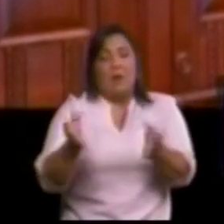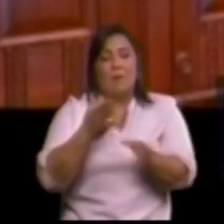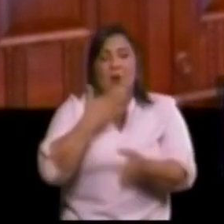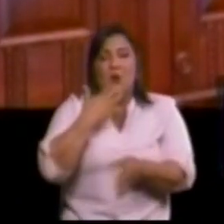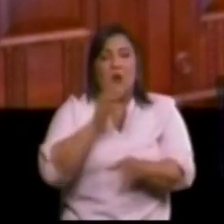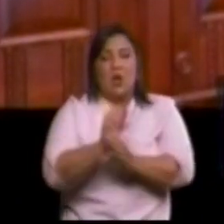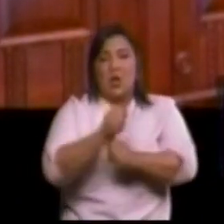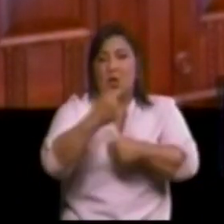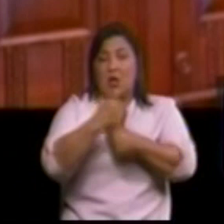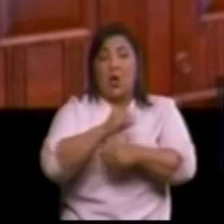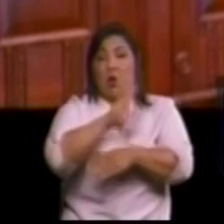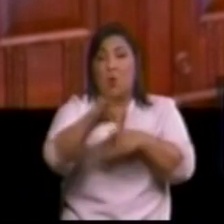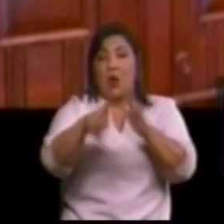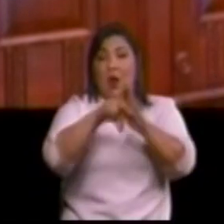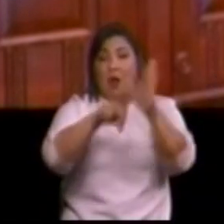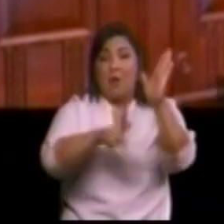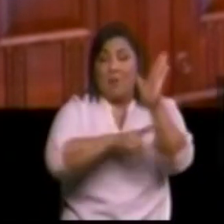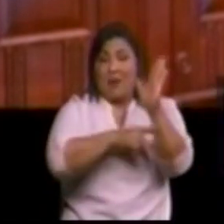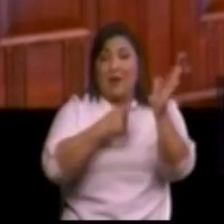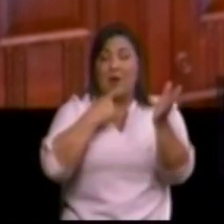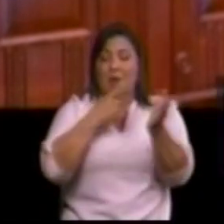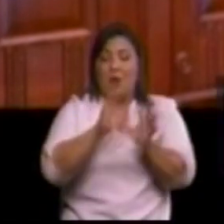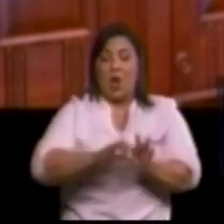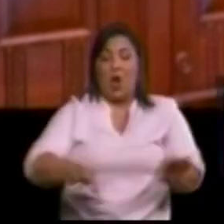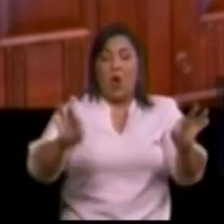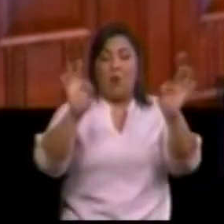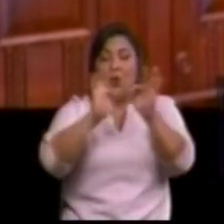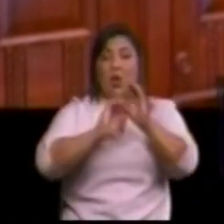lo que se hace en todos los parlamentos del mundo, parlamentar,